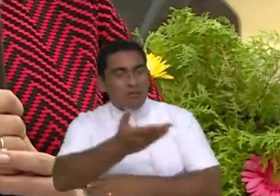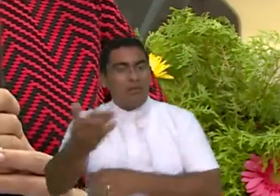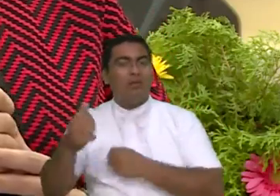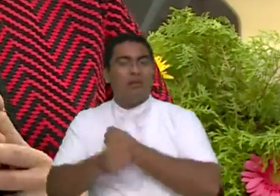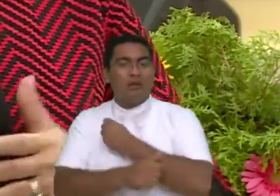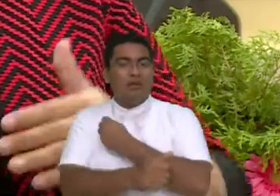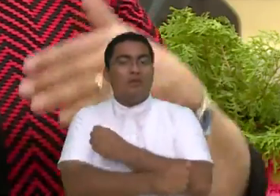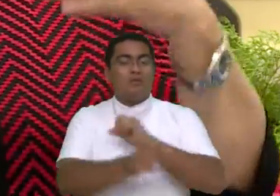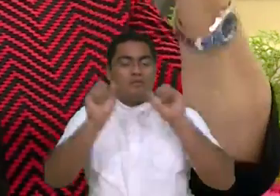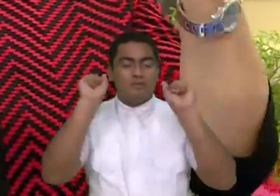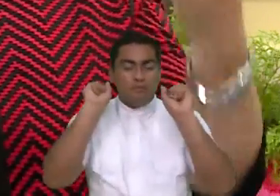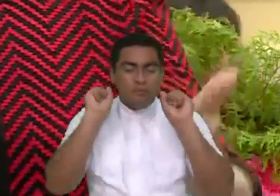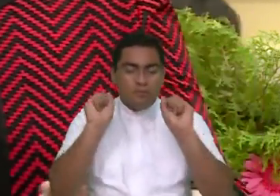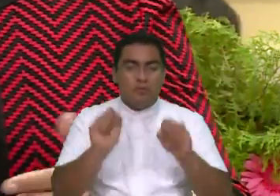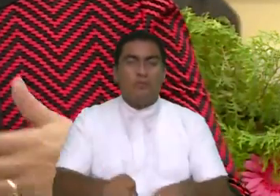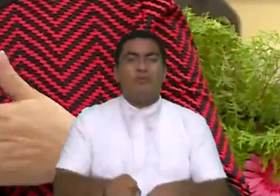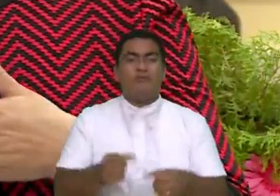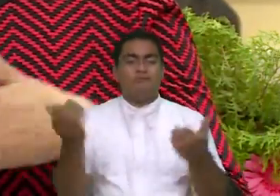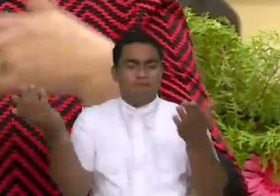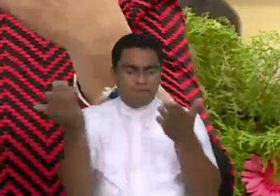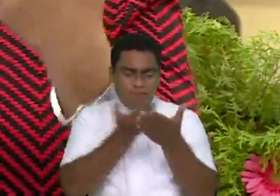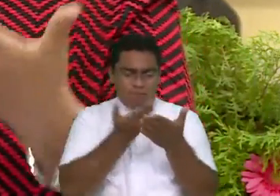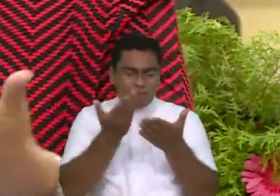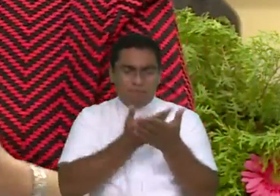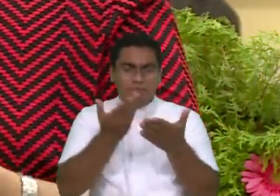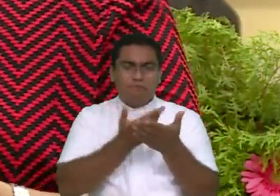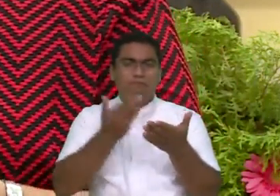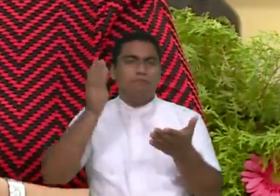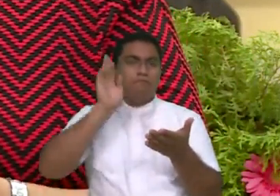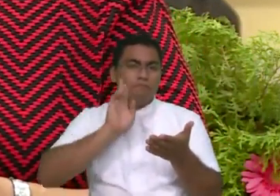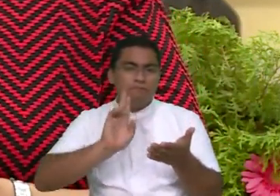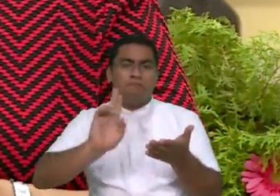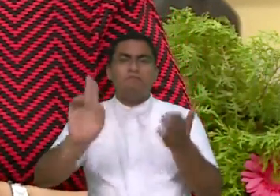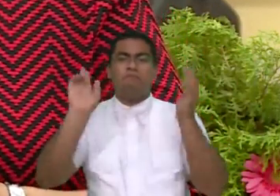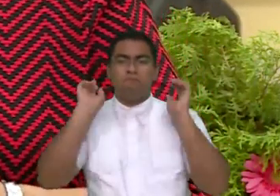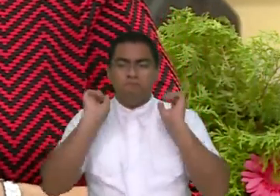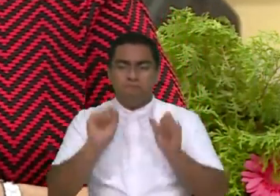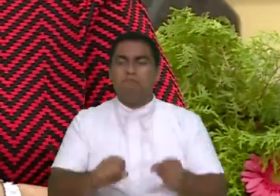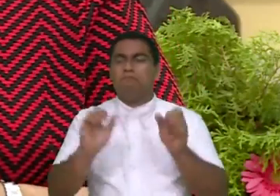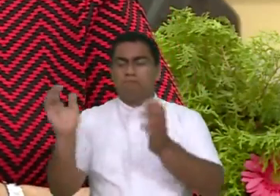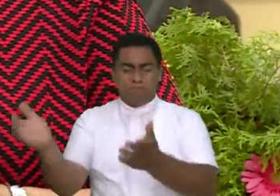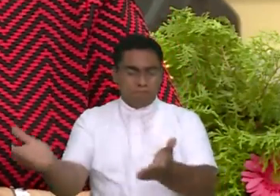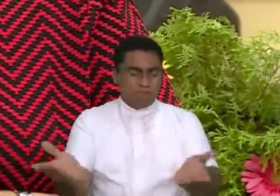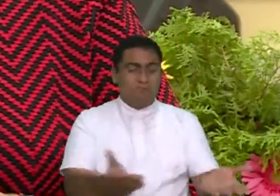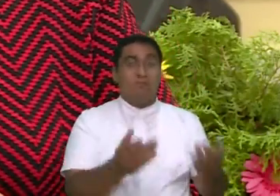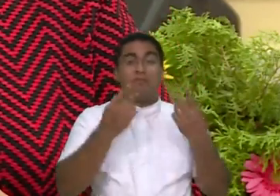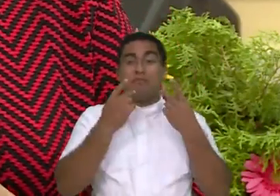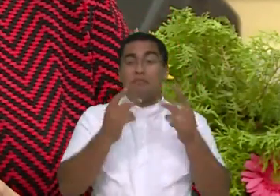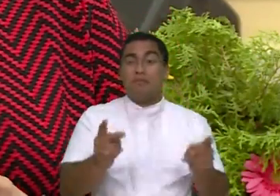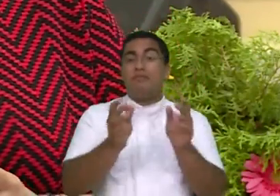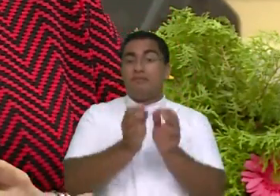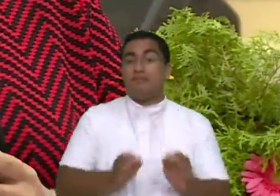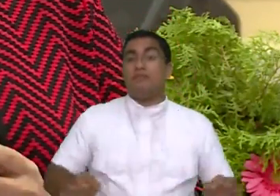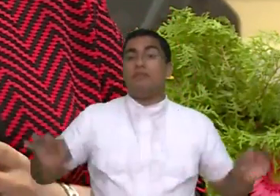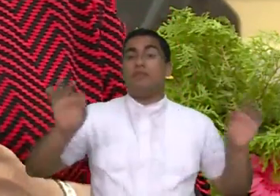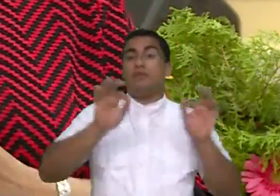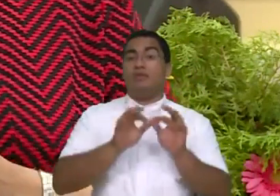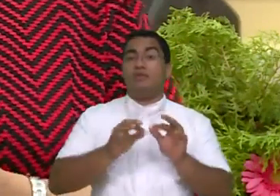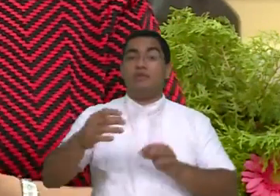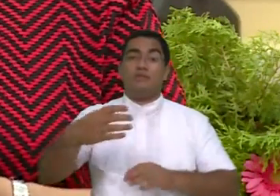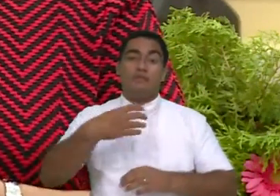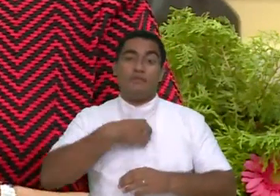puedan llegar a la universidad, tener ese acceso a la universidad, pero para nosotros es muy importante